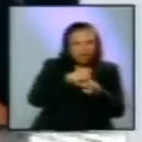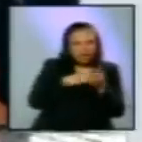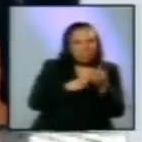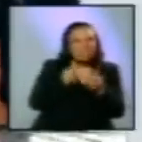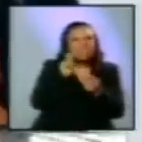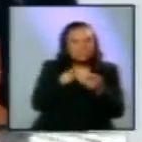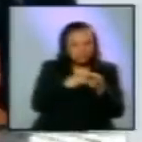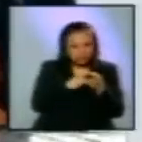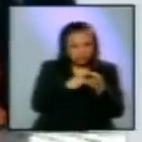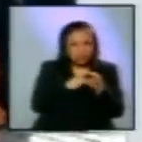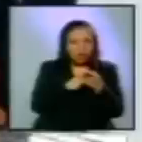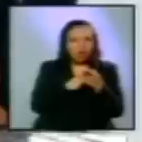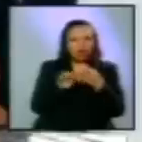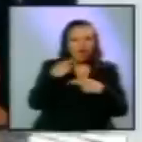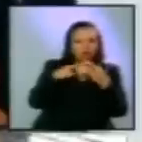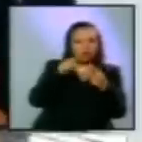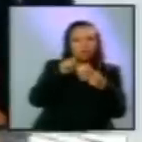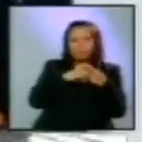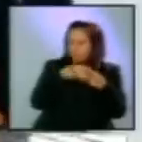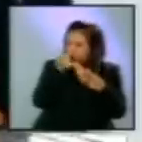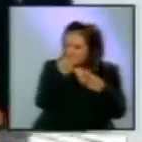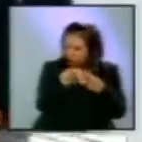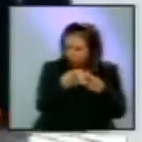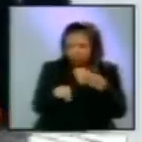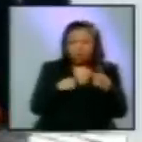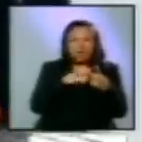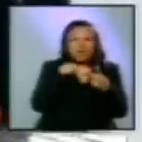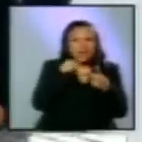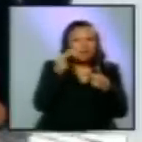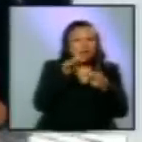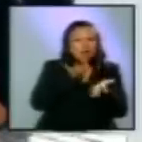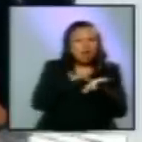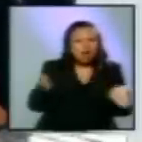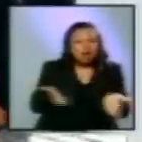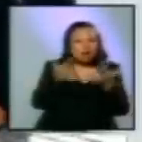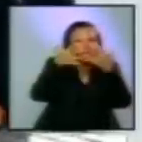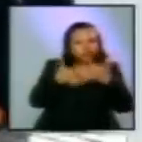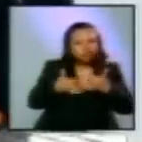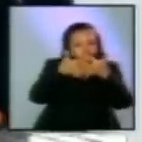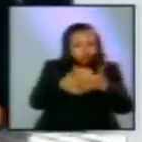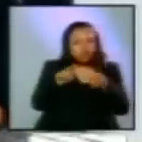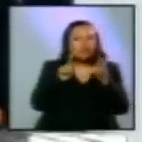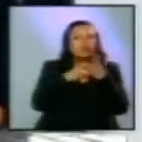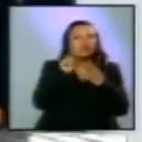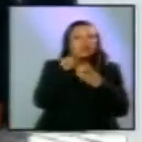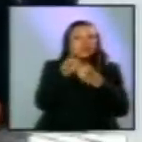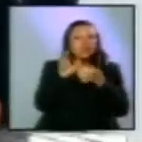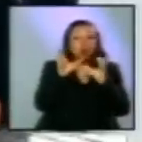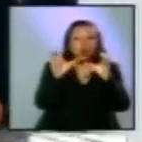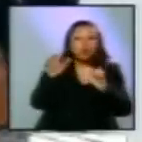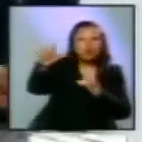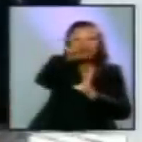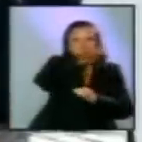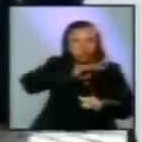3 características. No ser regresivos, los subsidios tienen que alentar la productividad y tienen que conservar el medio